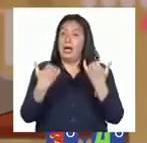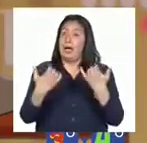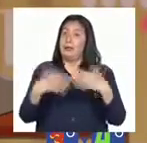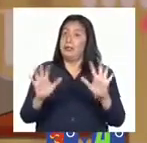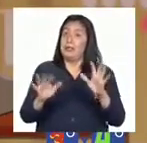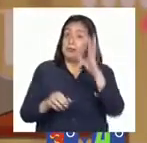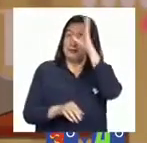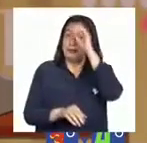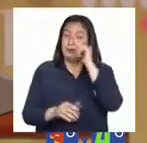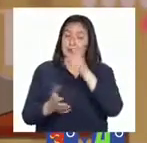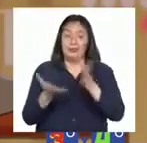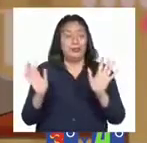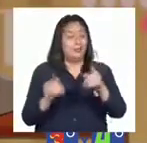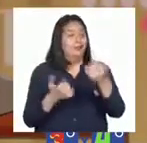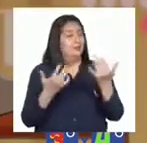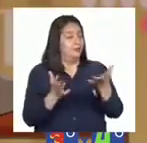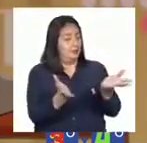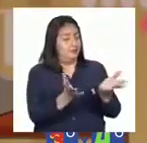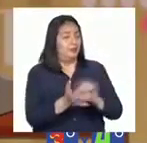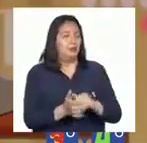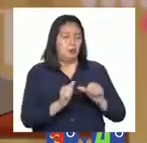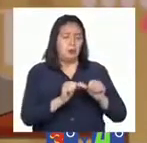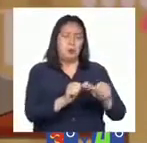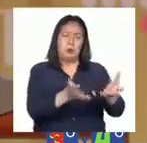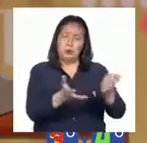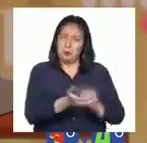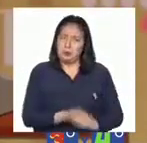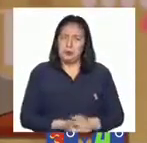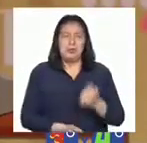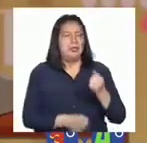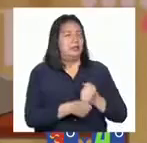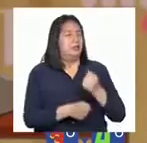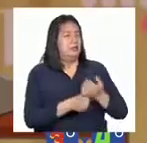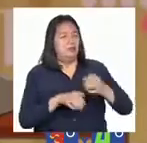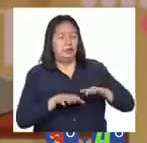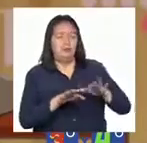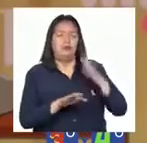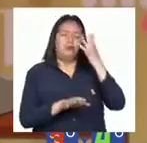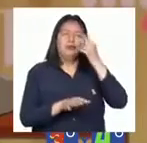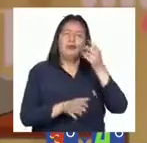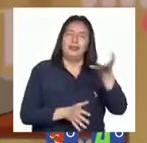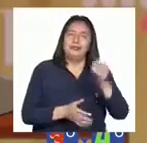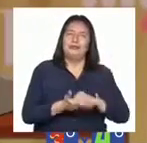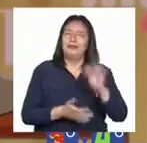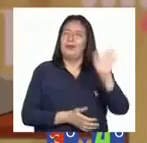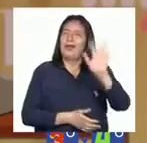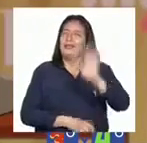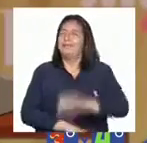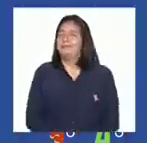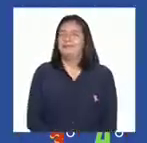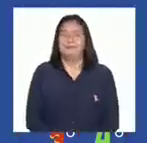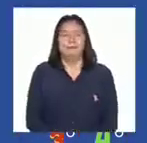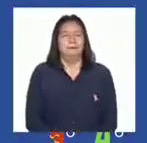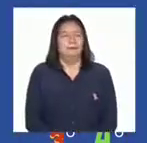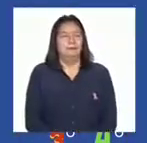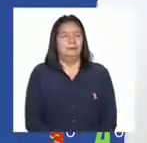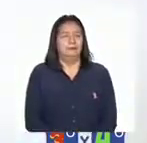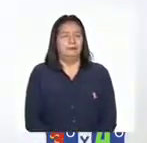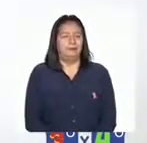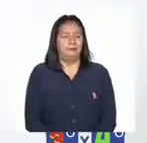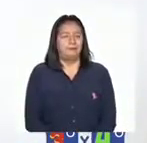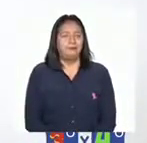sí, chicas, las dejo por hoy. Sigan haciendo textiles hermosos. ¡Nos vemos!